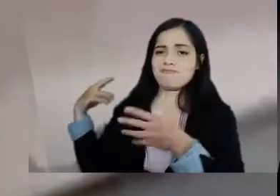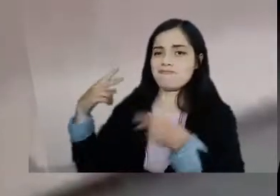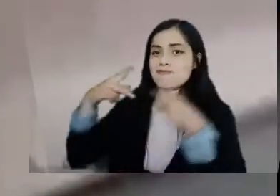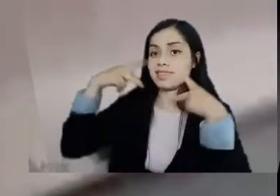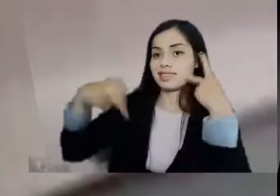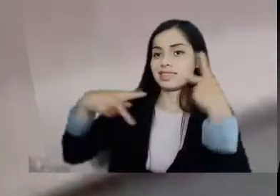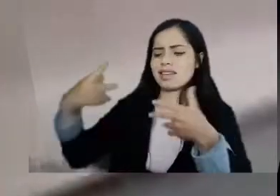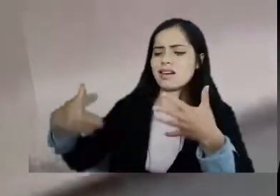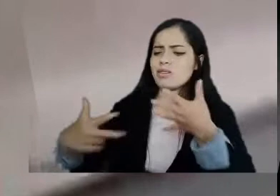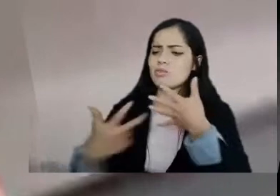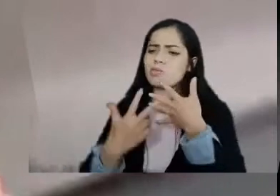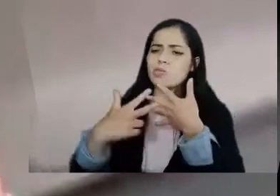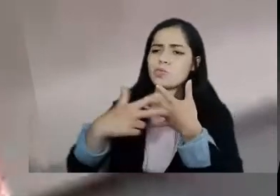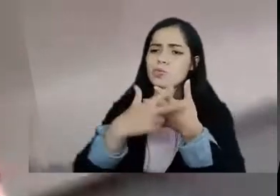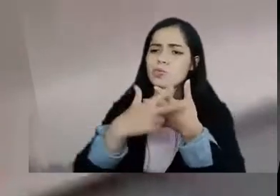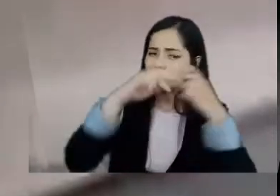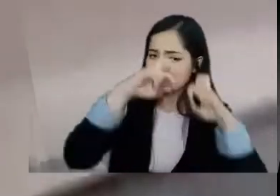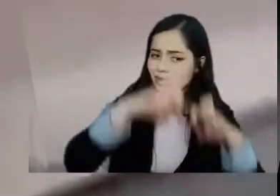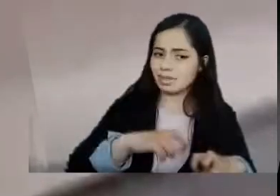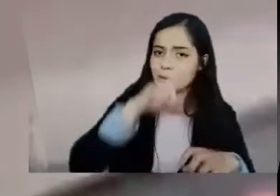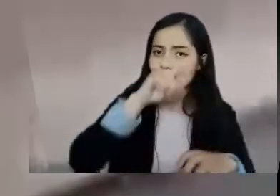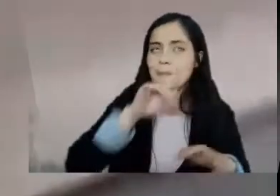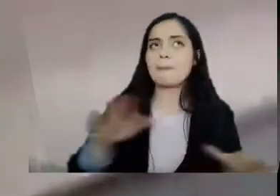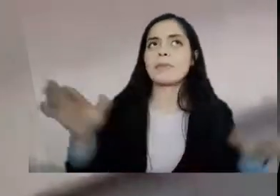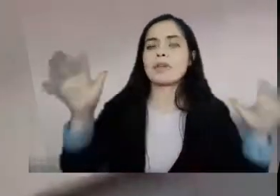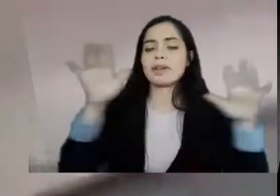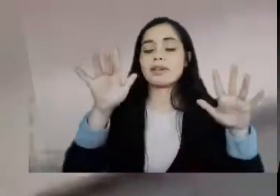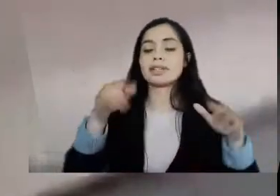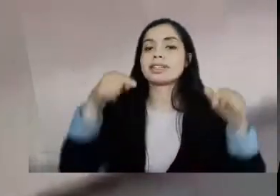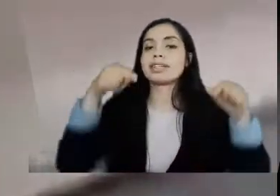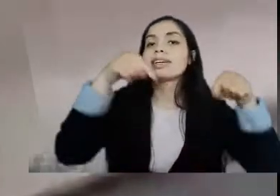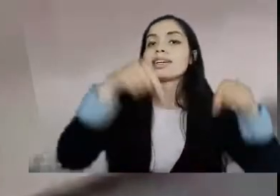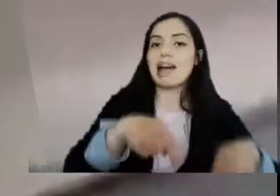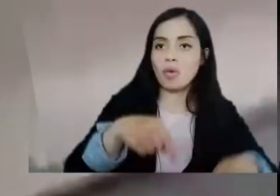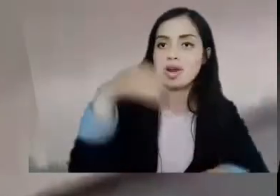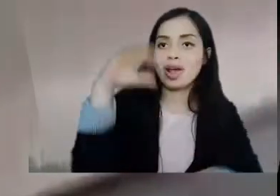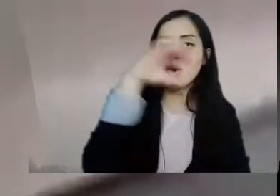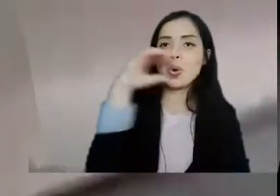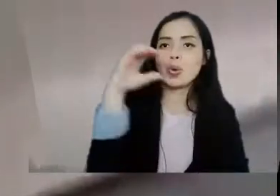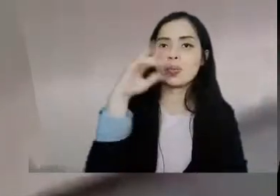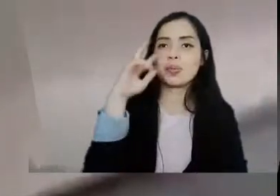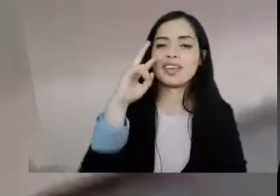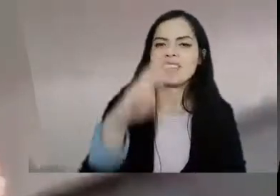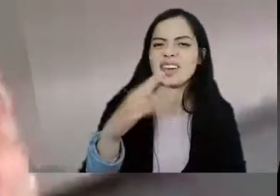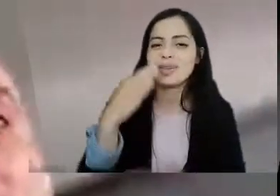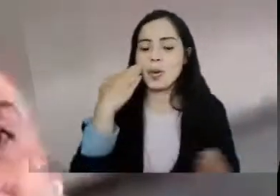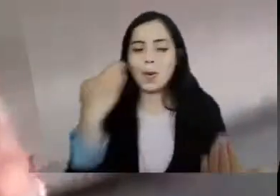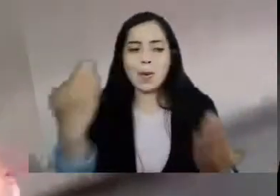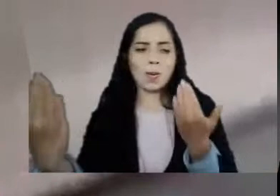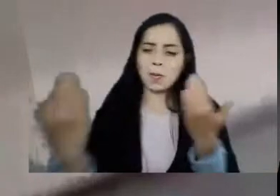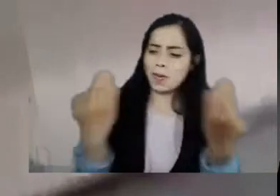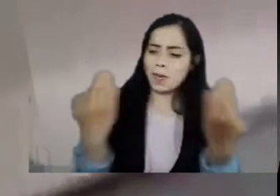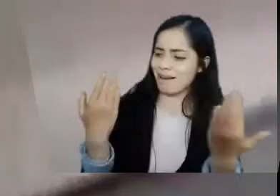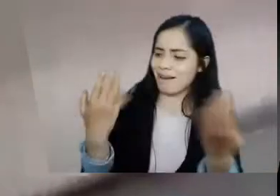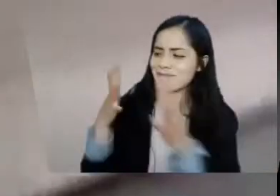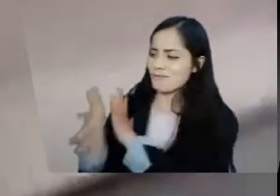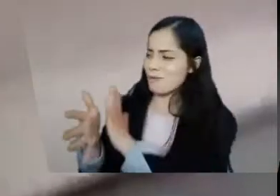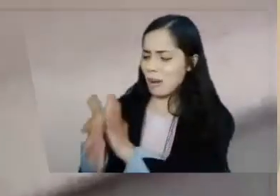que muy informativo para la conservación de la diversidad biológica en general y de las aves en particular.